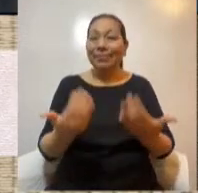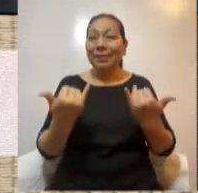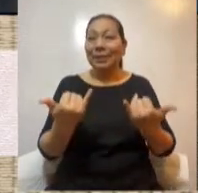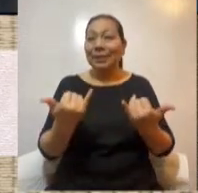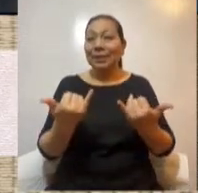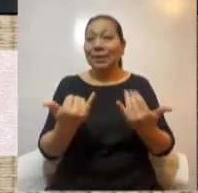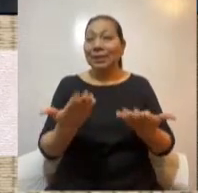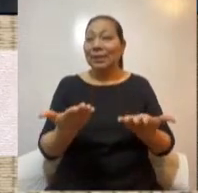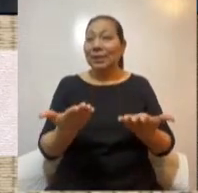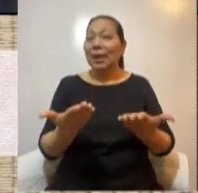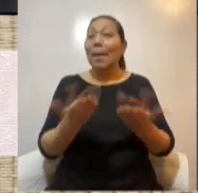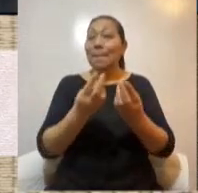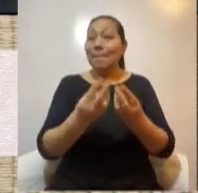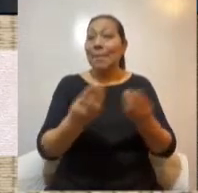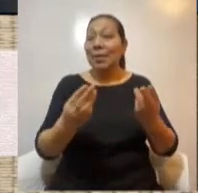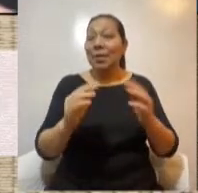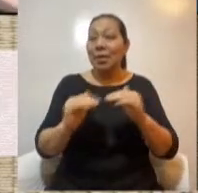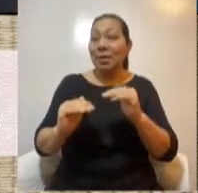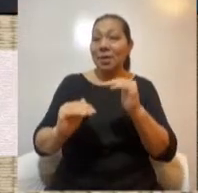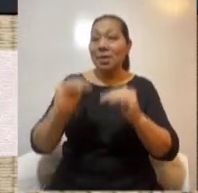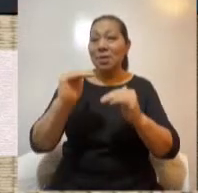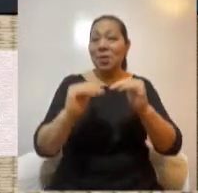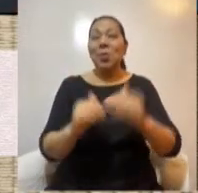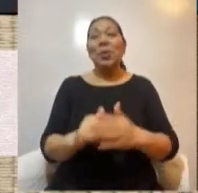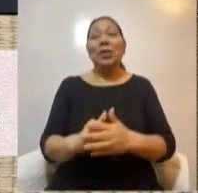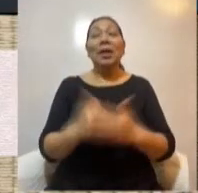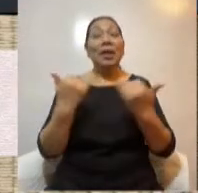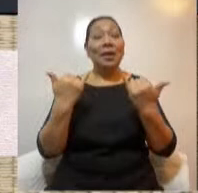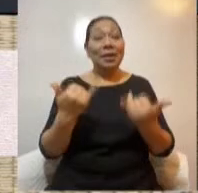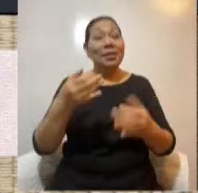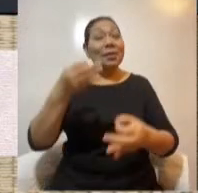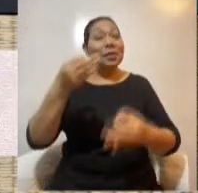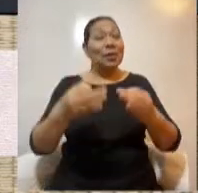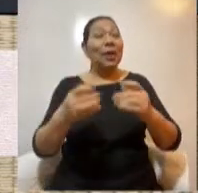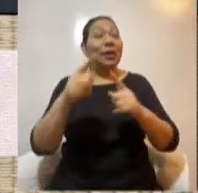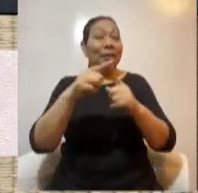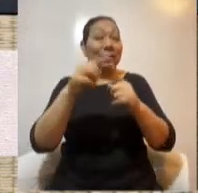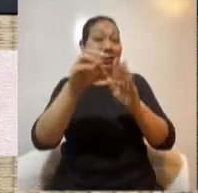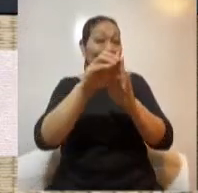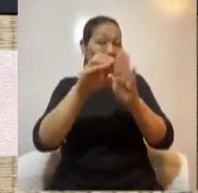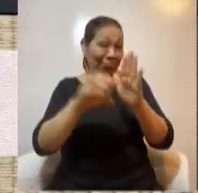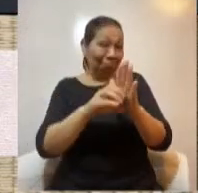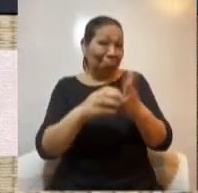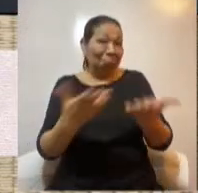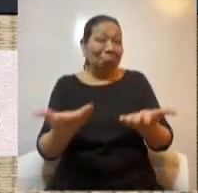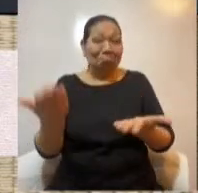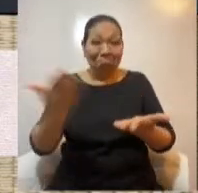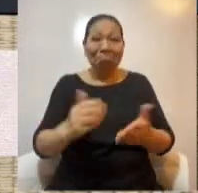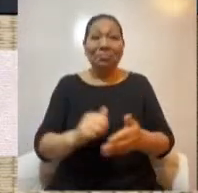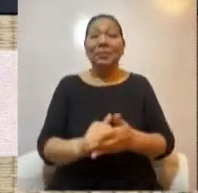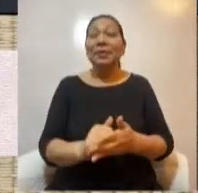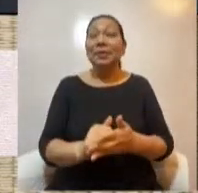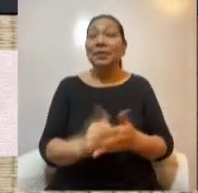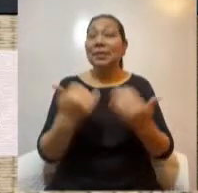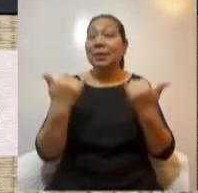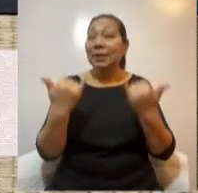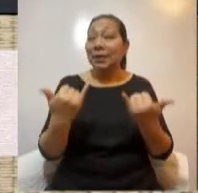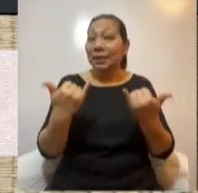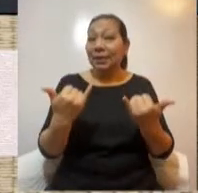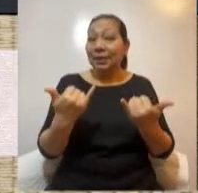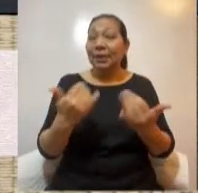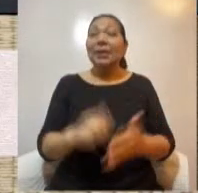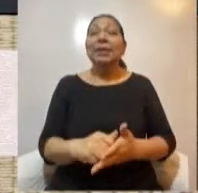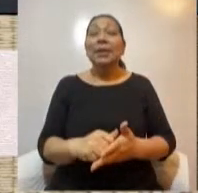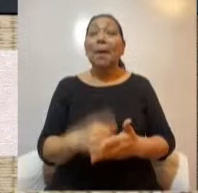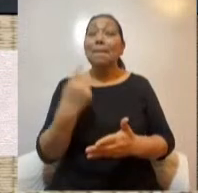y es un leading case en materia de igualdad en este caso. Y esta sentencia del TC pues perfectamente parece ir en